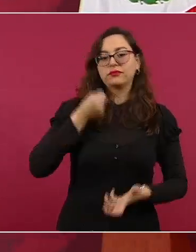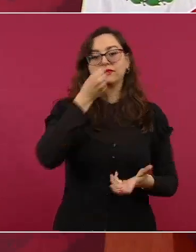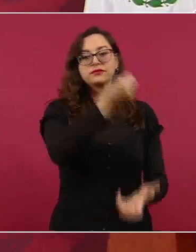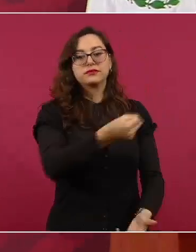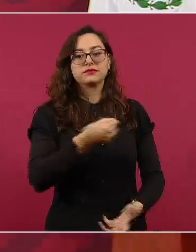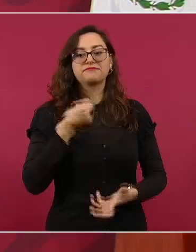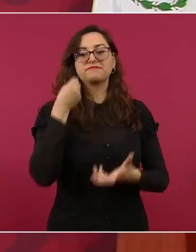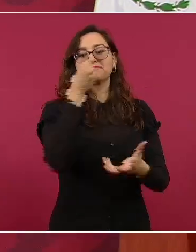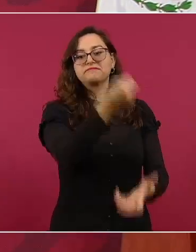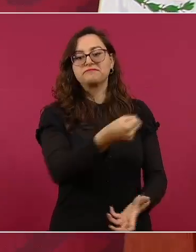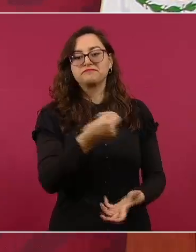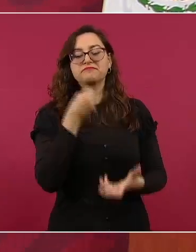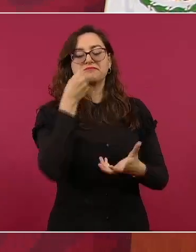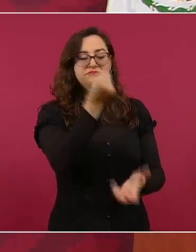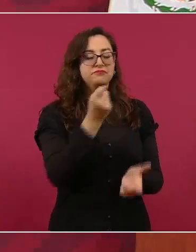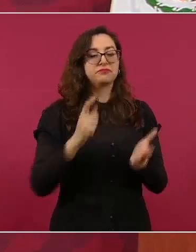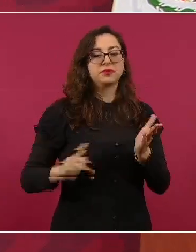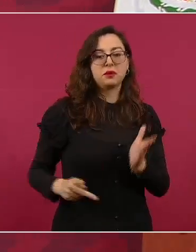de simulación,